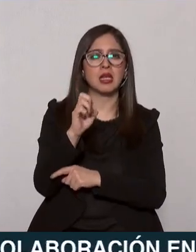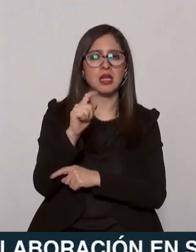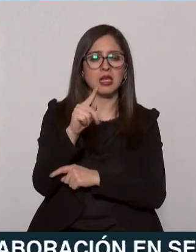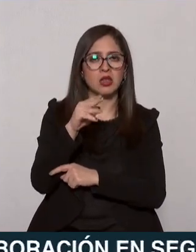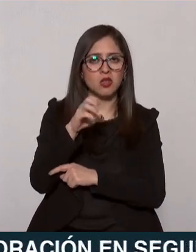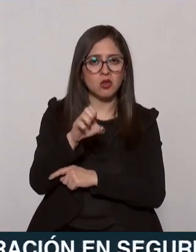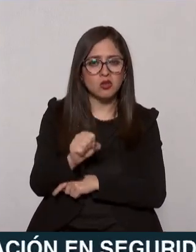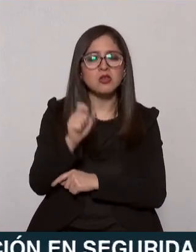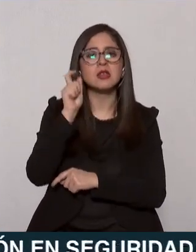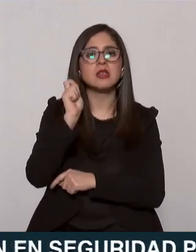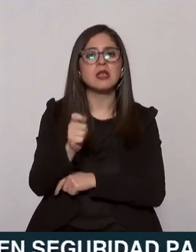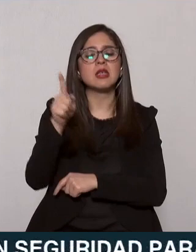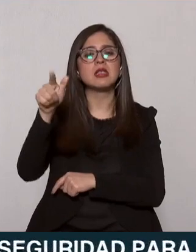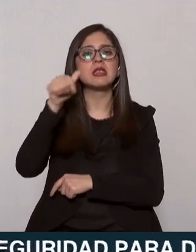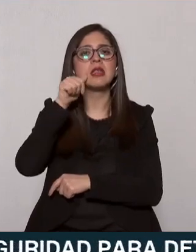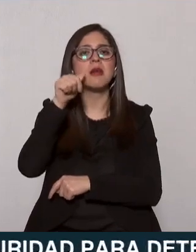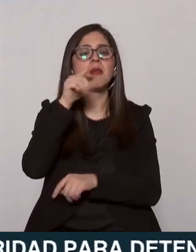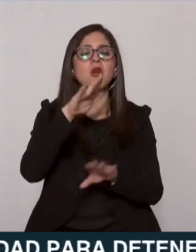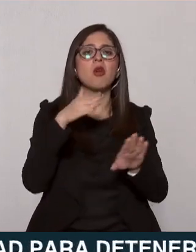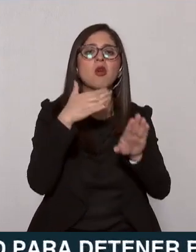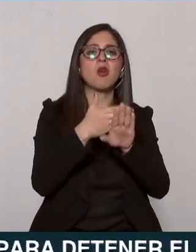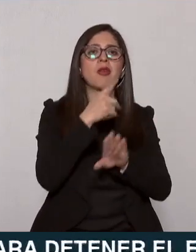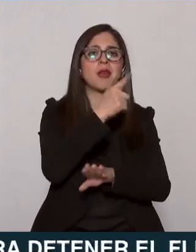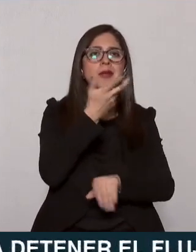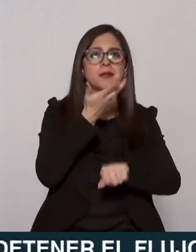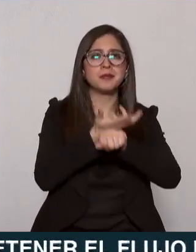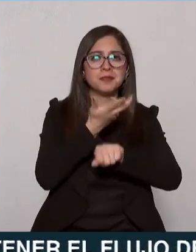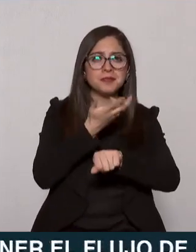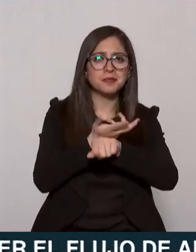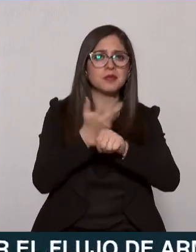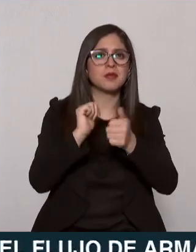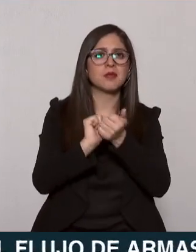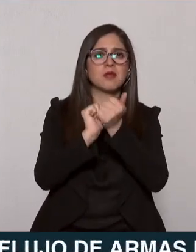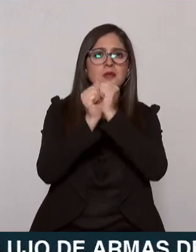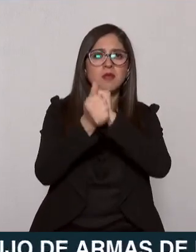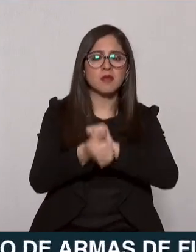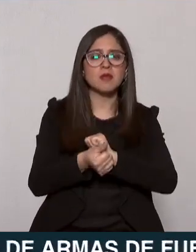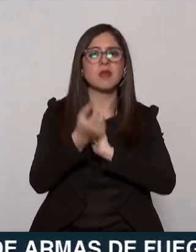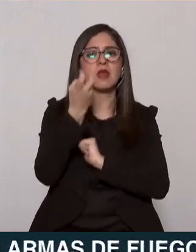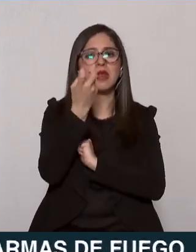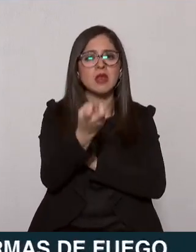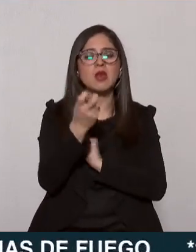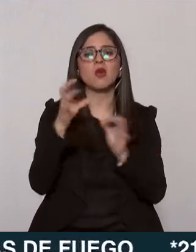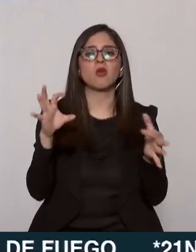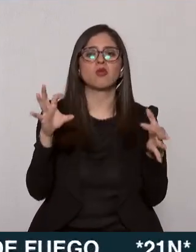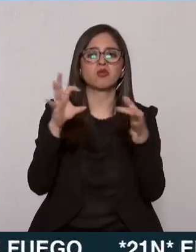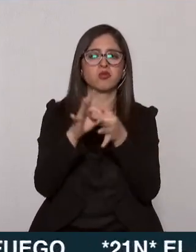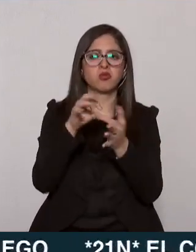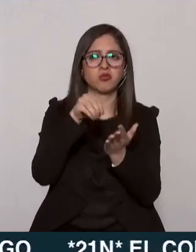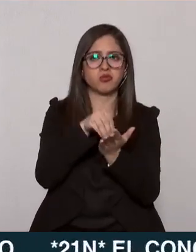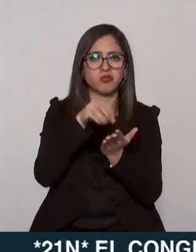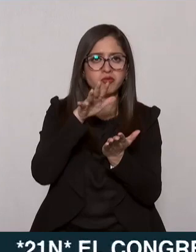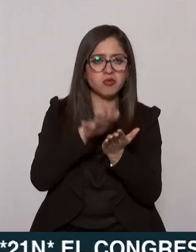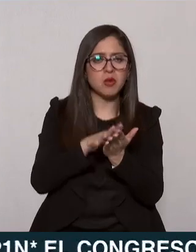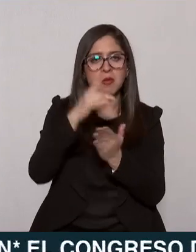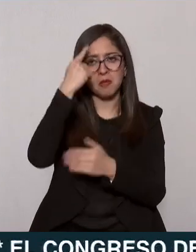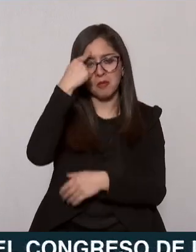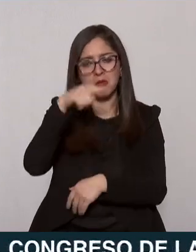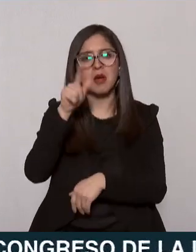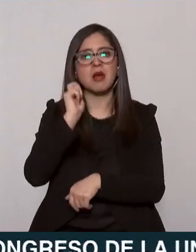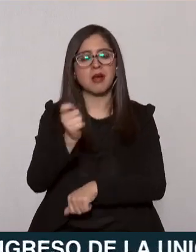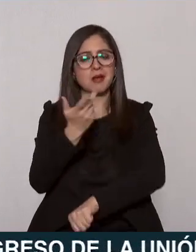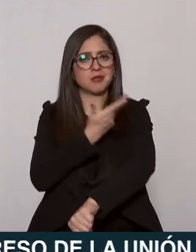agravio de Estados Unidos, incluso así está la orden o el inicio del